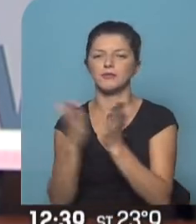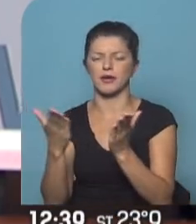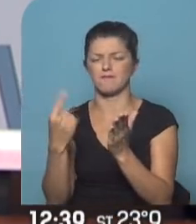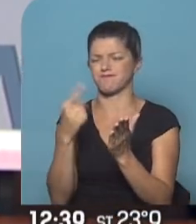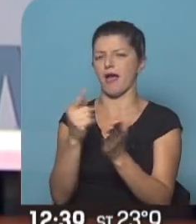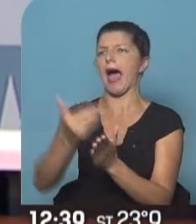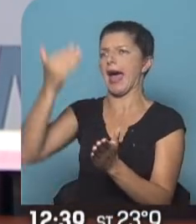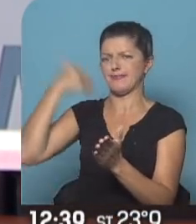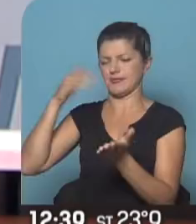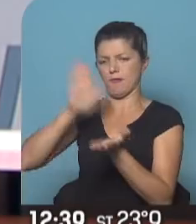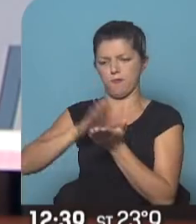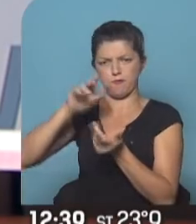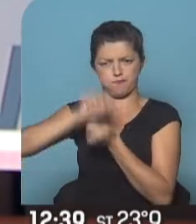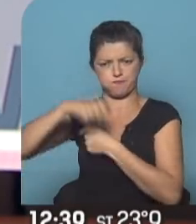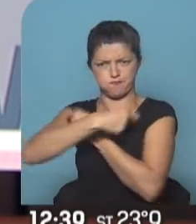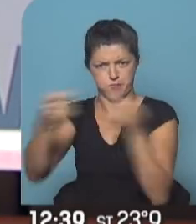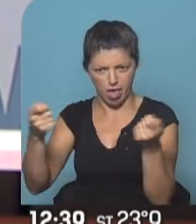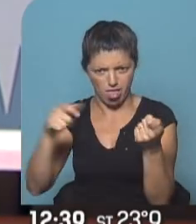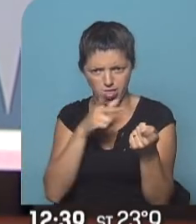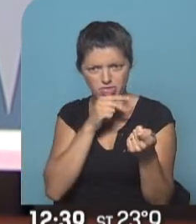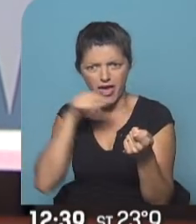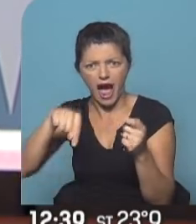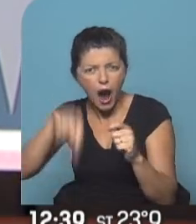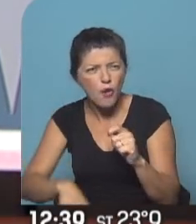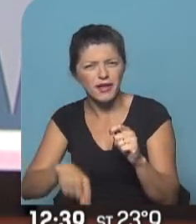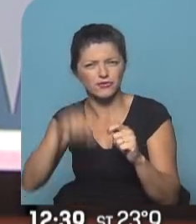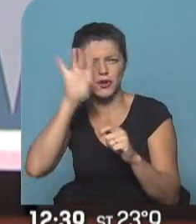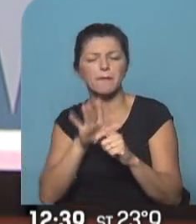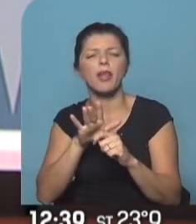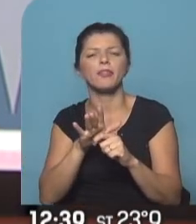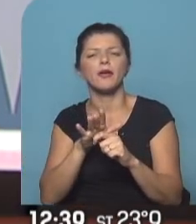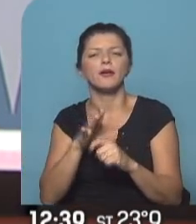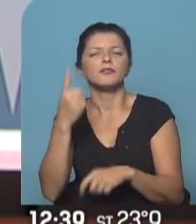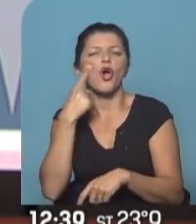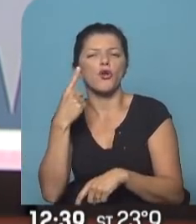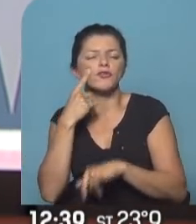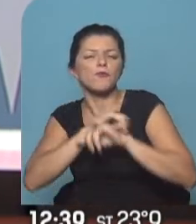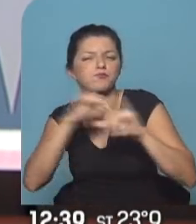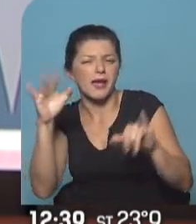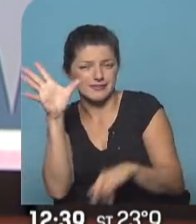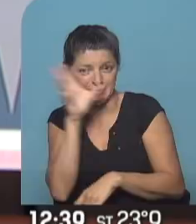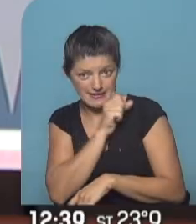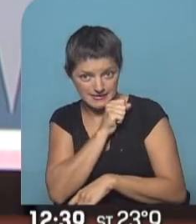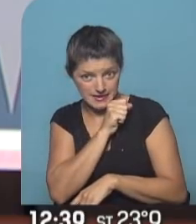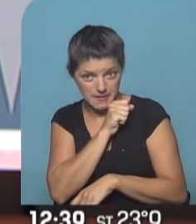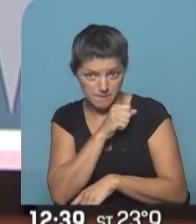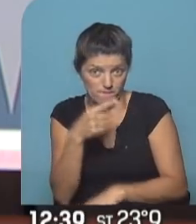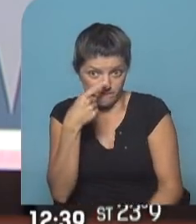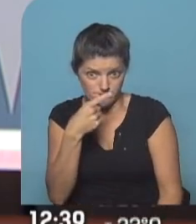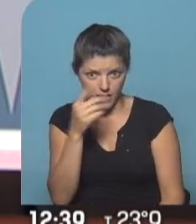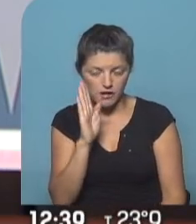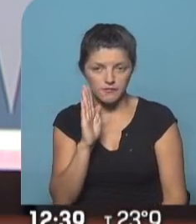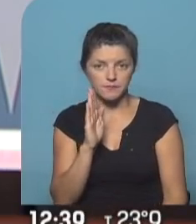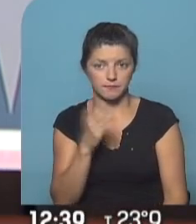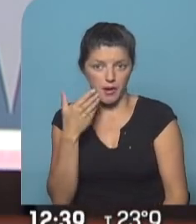digamos, ¿no? ¿Cómo puede ser que recién hasta ahora alguien haya accedido a una intimidad que es efectivamente muy colorida y muy jugosa, por decirlo de algún modo, para ser